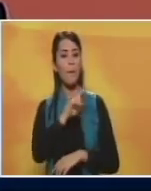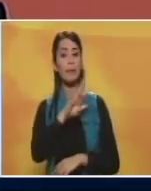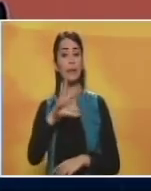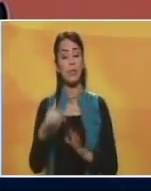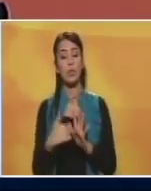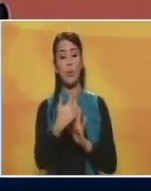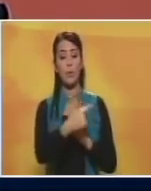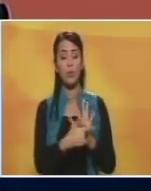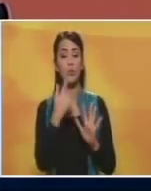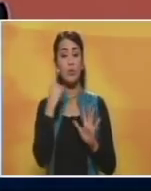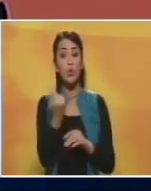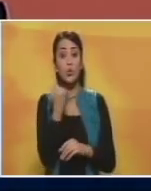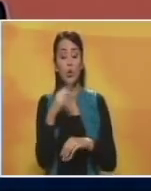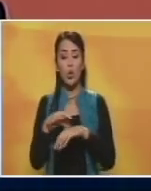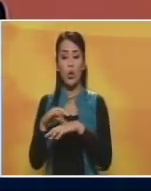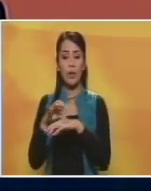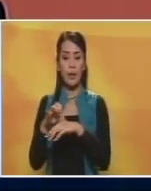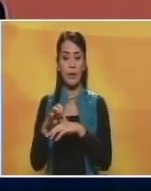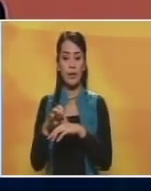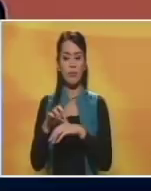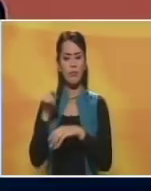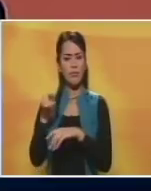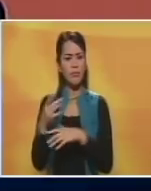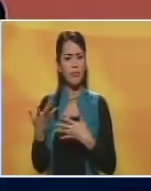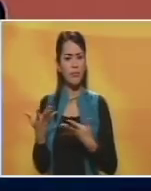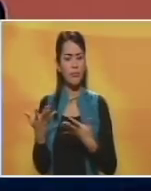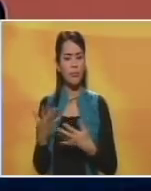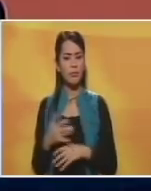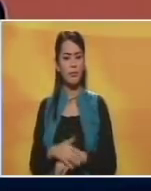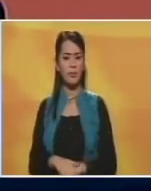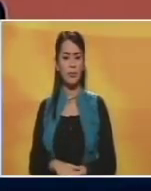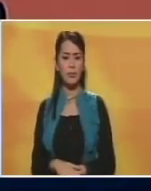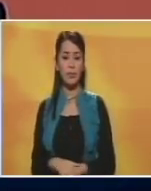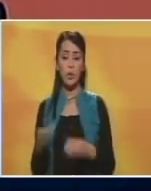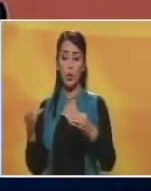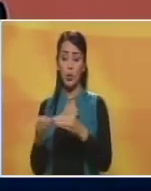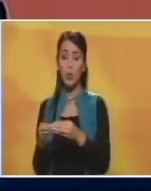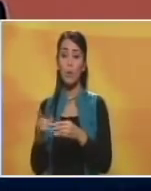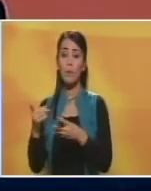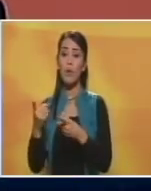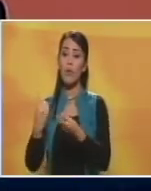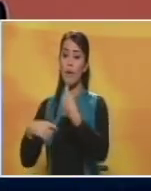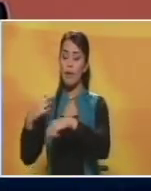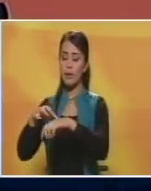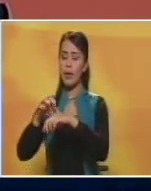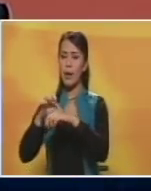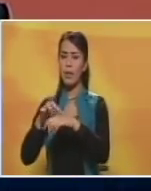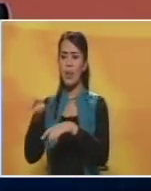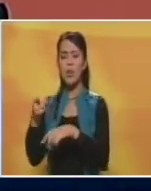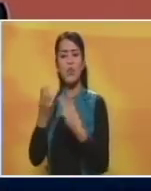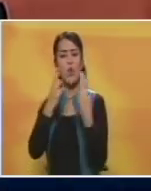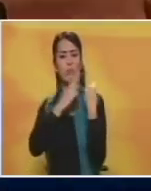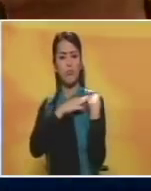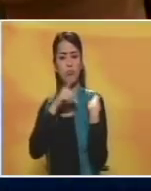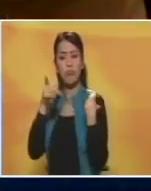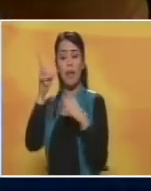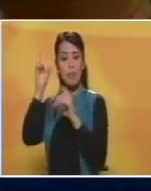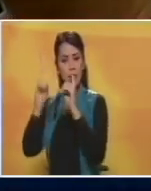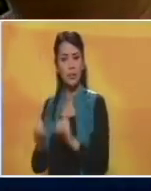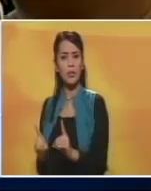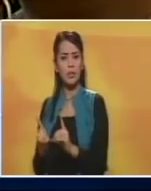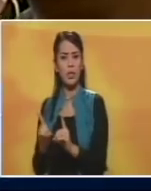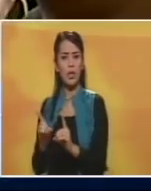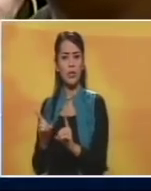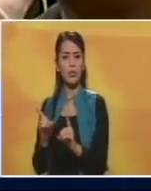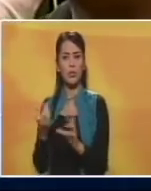rubros, solo la carne es la que, el sector cárnico es la que decidieron de manera